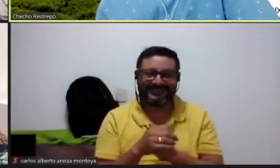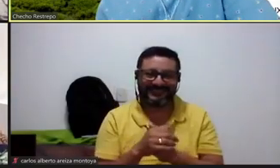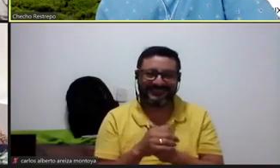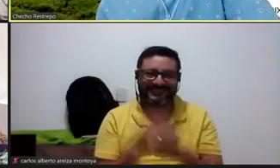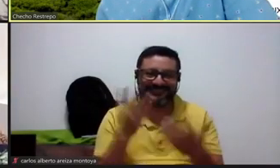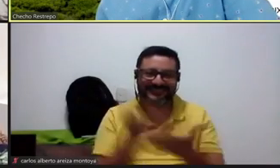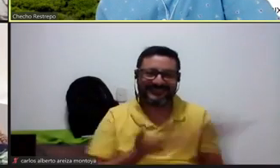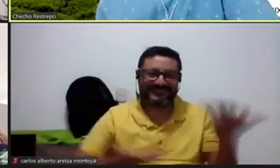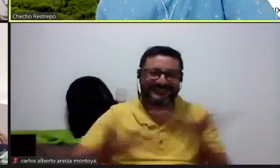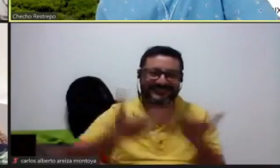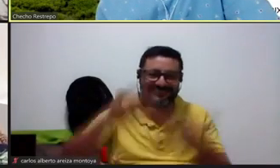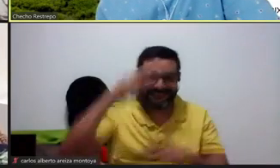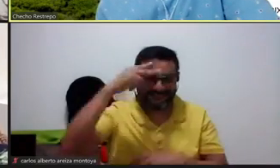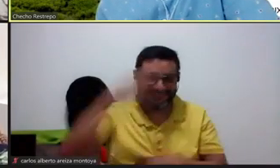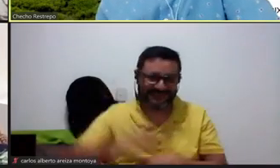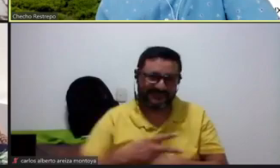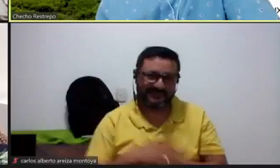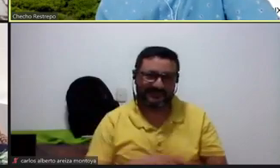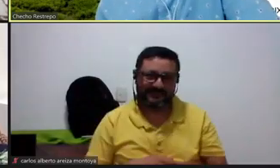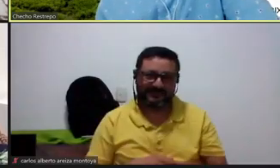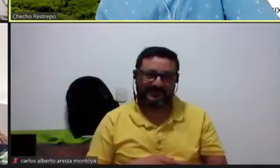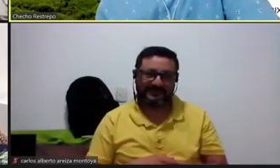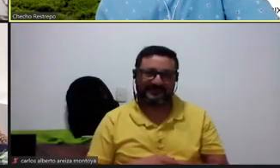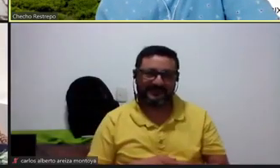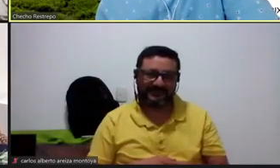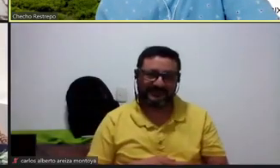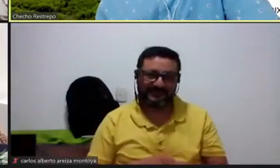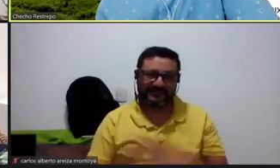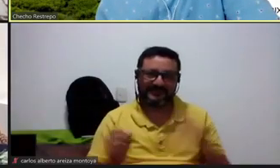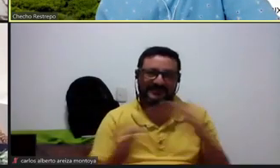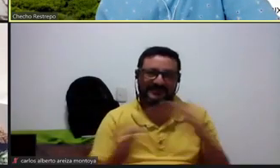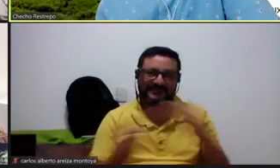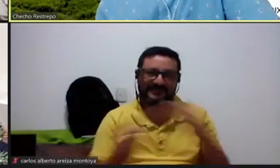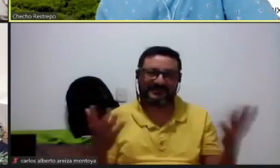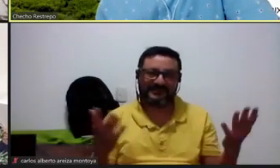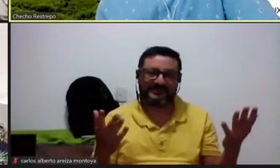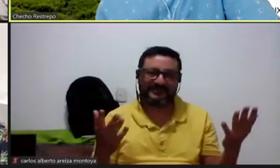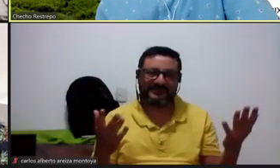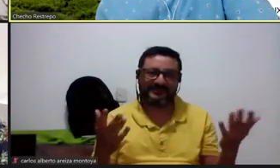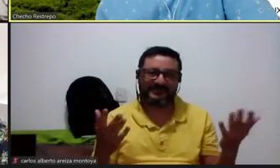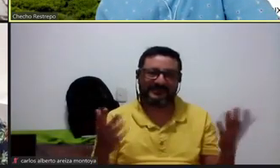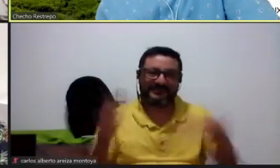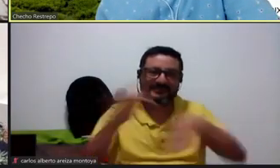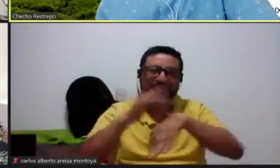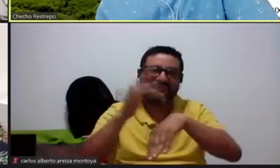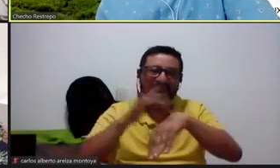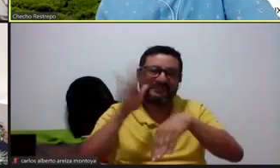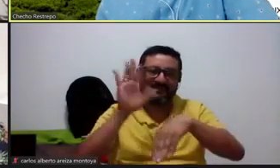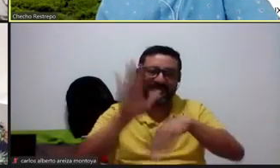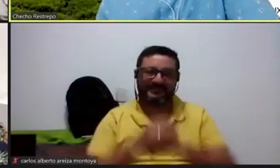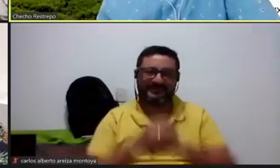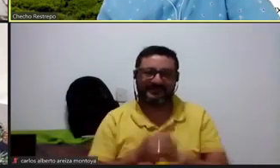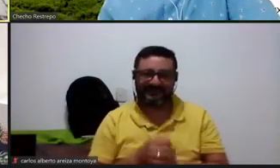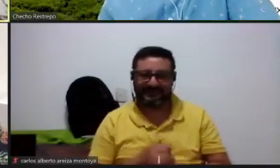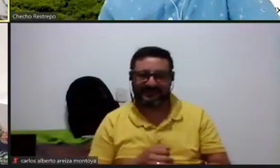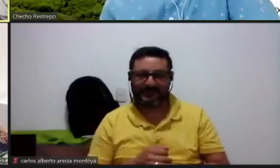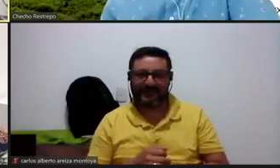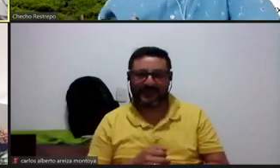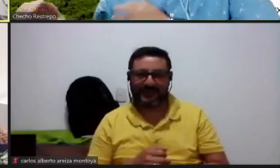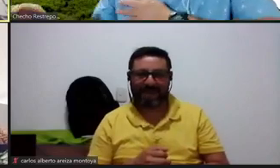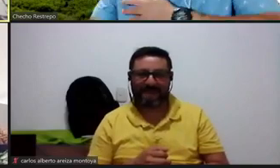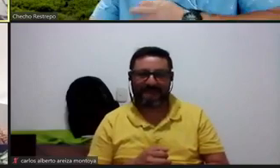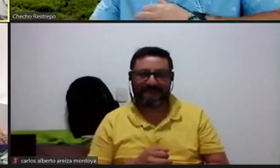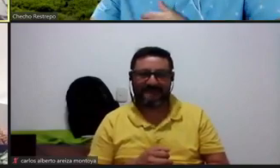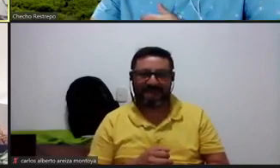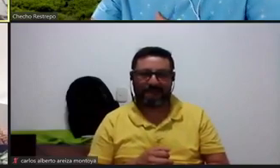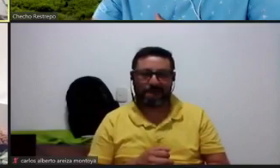historia, por inspirar, que es lo que tratamos de hacer en Paisa Deportes Light TV. No, Checho, hombre,